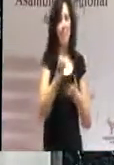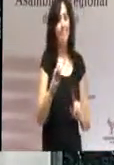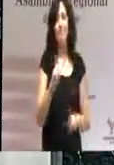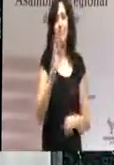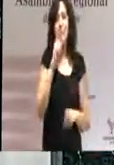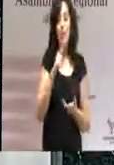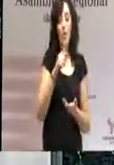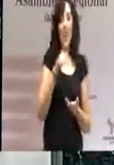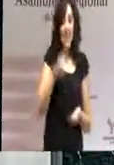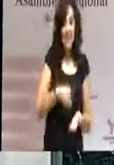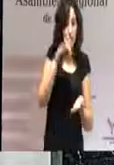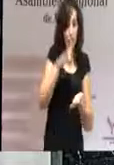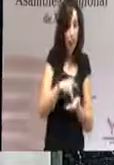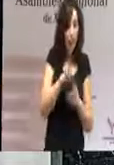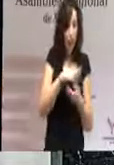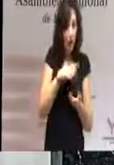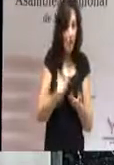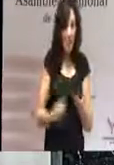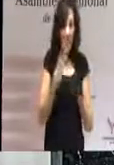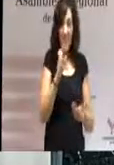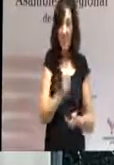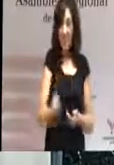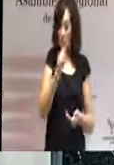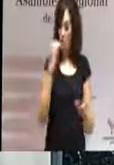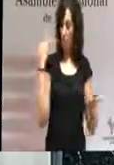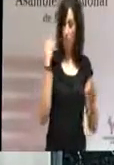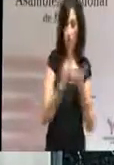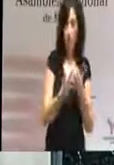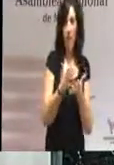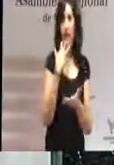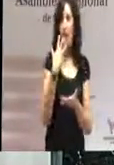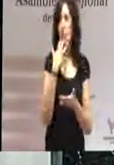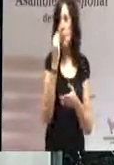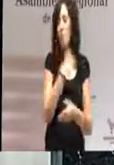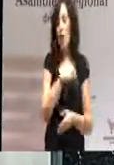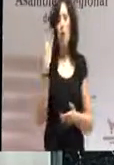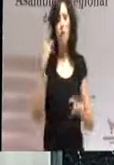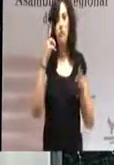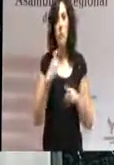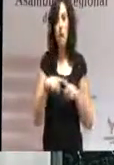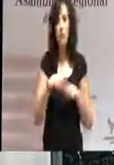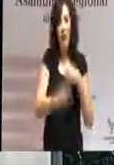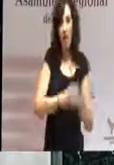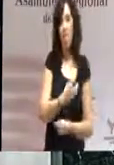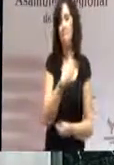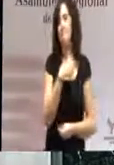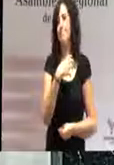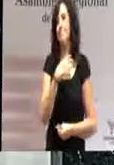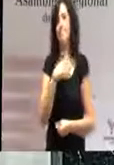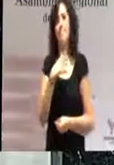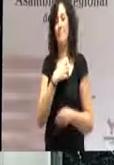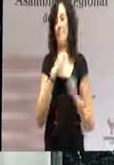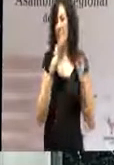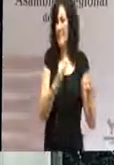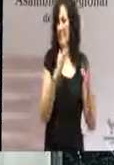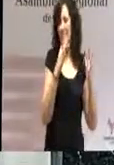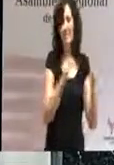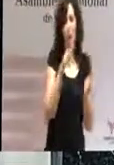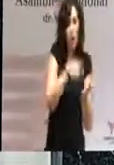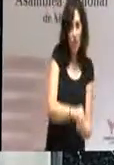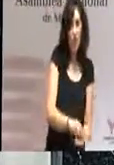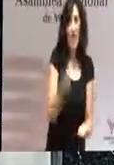durante 20 años es el mejor ejemplo de lo que no se debe hacer. Señorías,